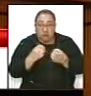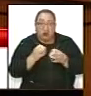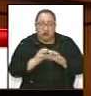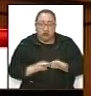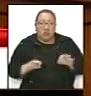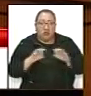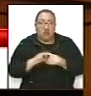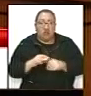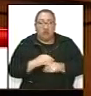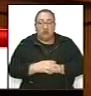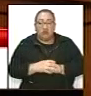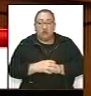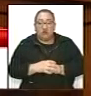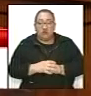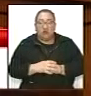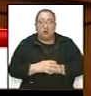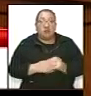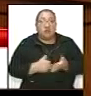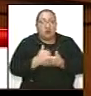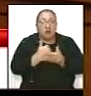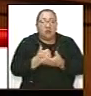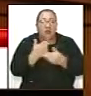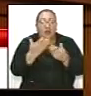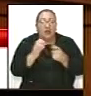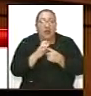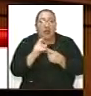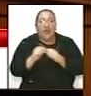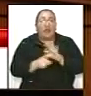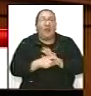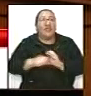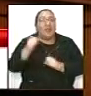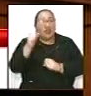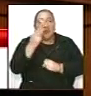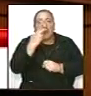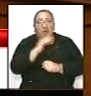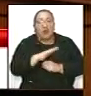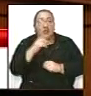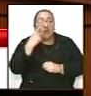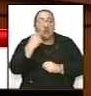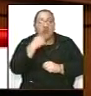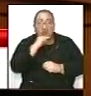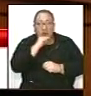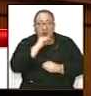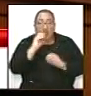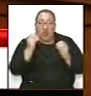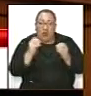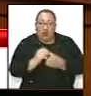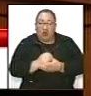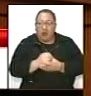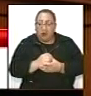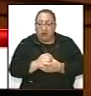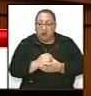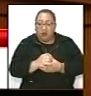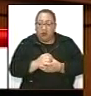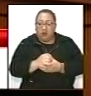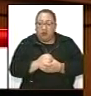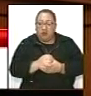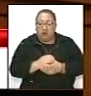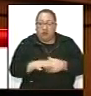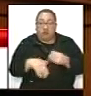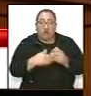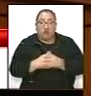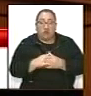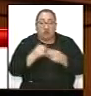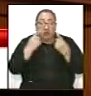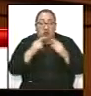priorizar estas políticas orientadas a garantizar los derechos de las niñas, niños y adolescentes en el marco